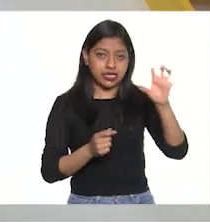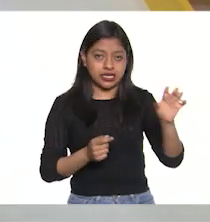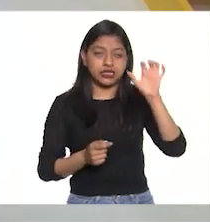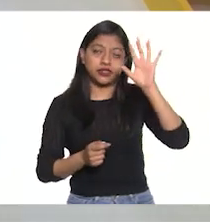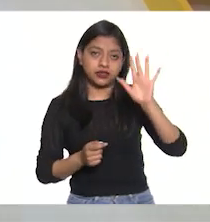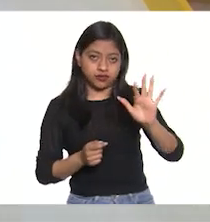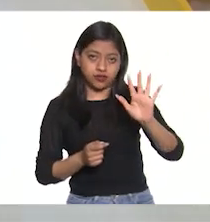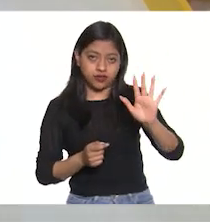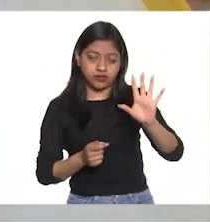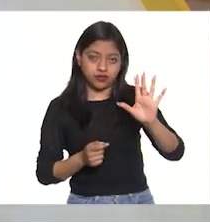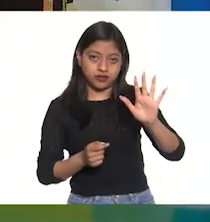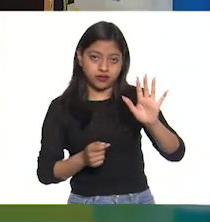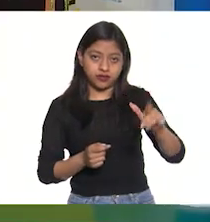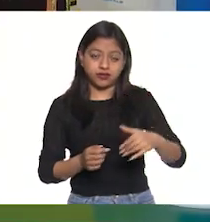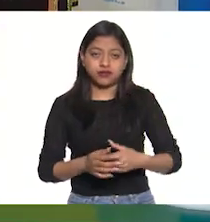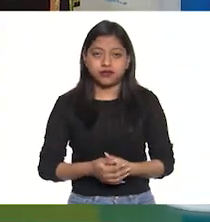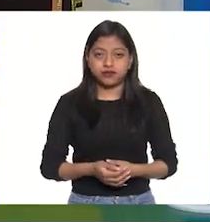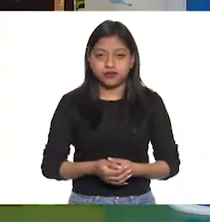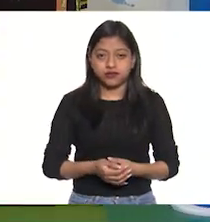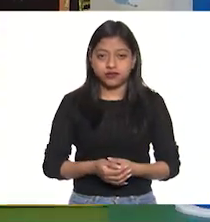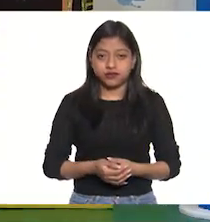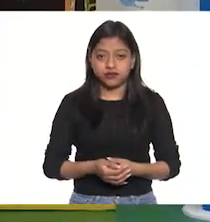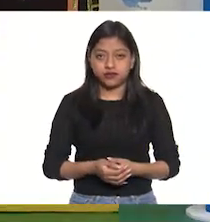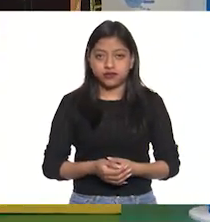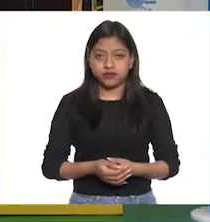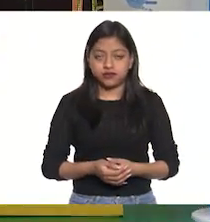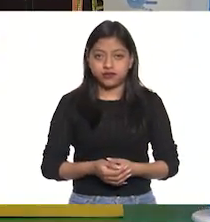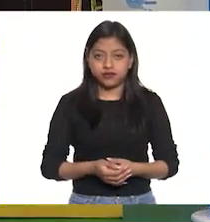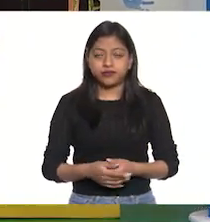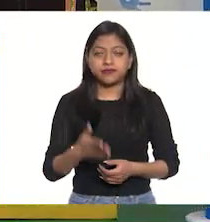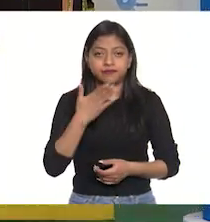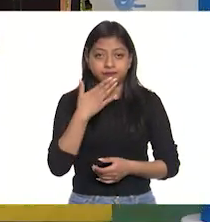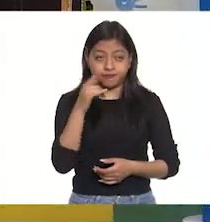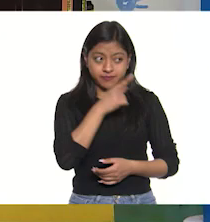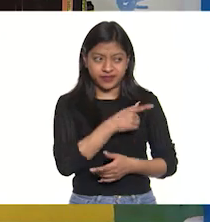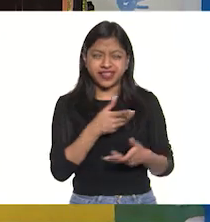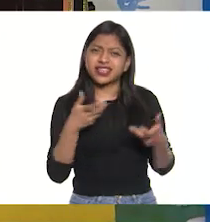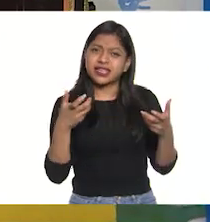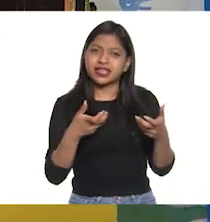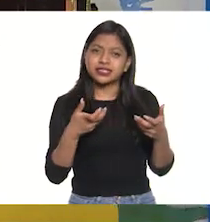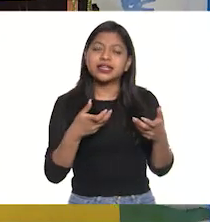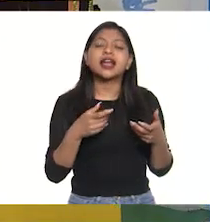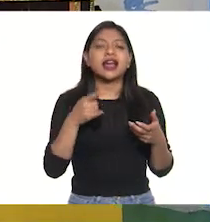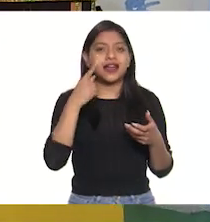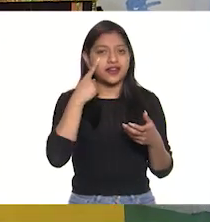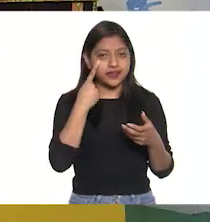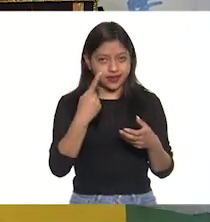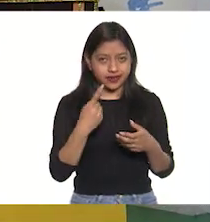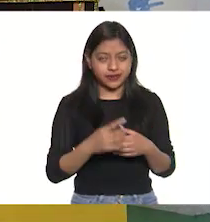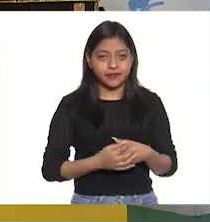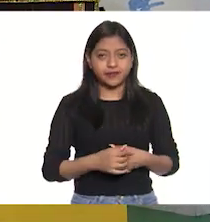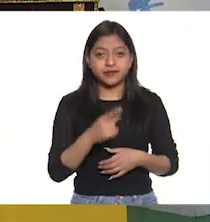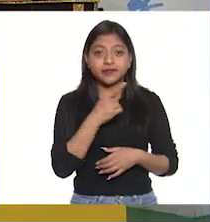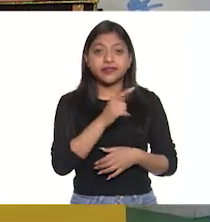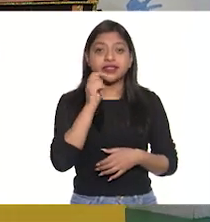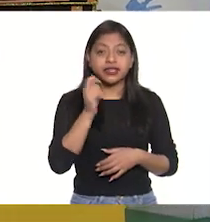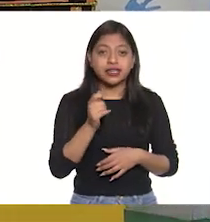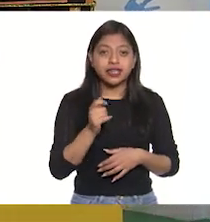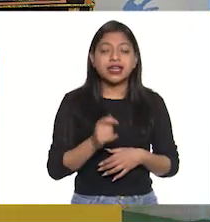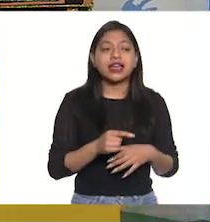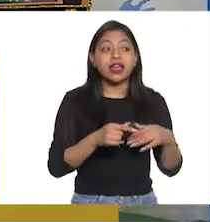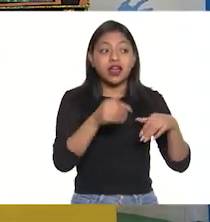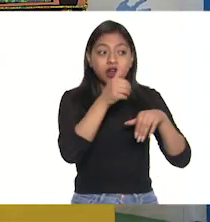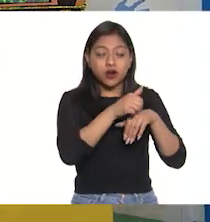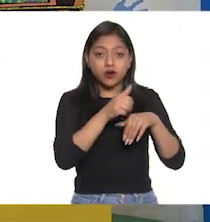550. 550. Entonces, la estrategia que está utilizando Ale con nuestro tablero es llegar a la centena